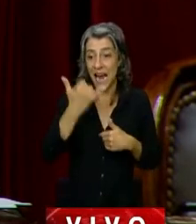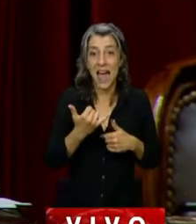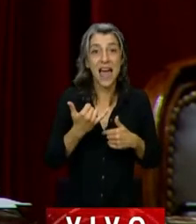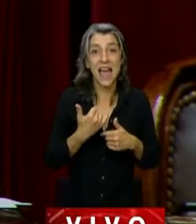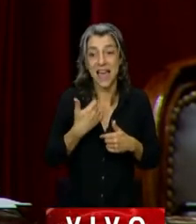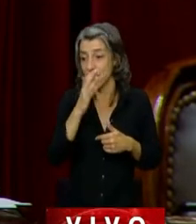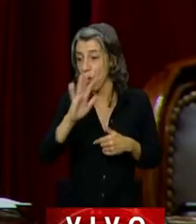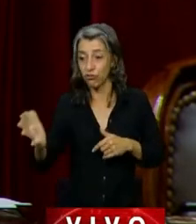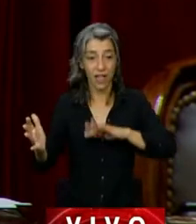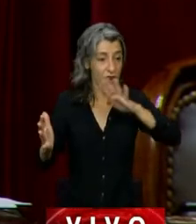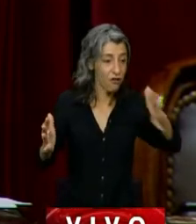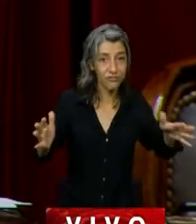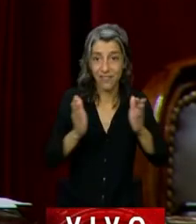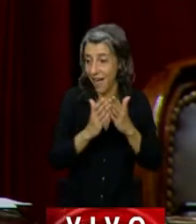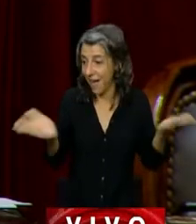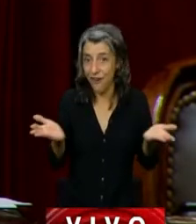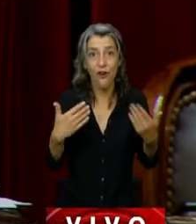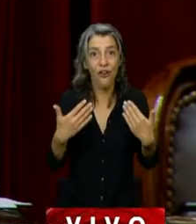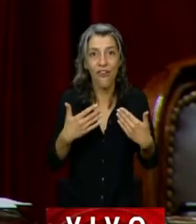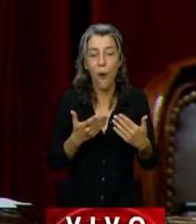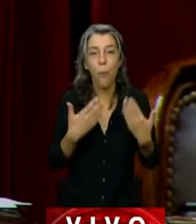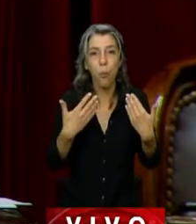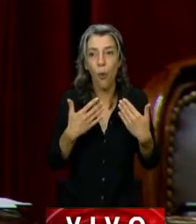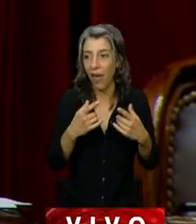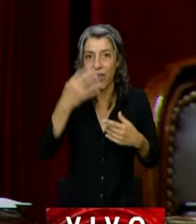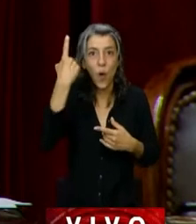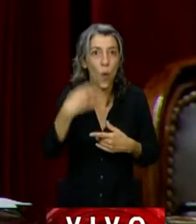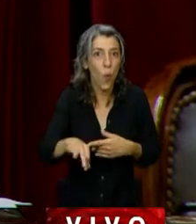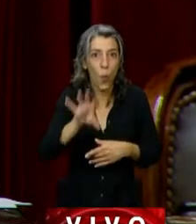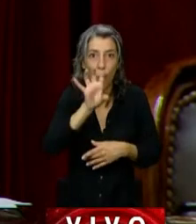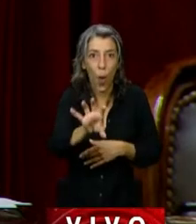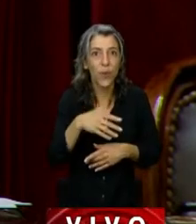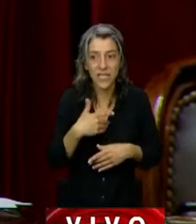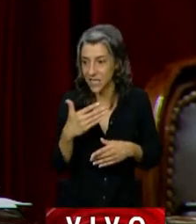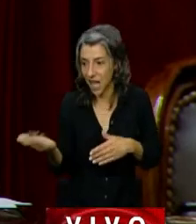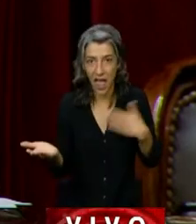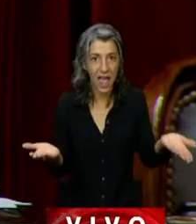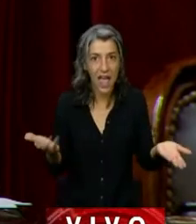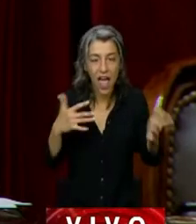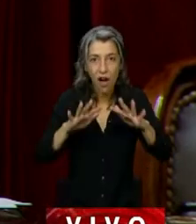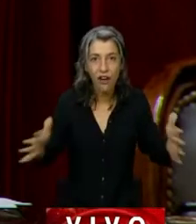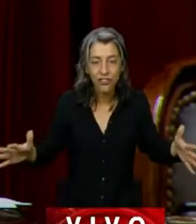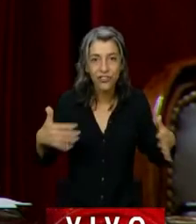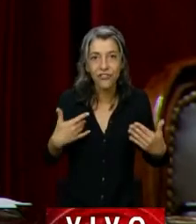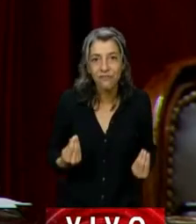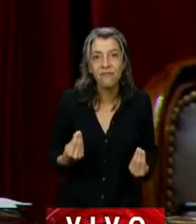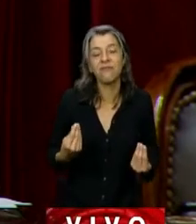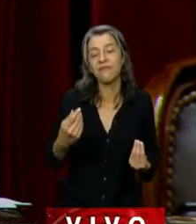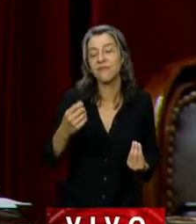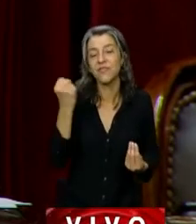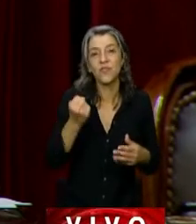Es la única provincia de la Argentina con esas condiciones. Entonces, ¿yo qué quiero decir? Quiero aclararles, la